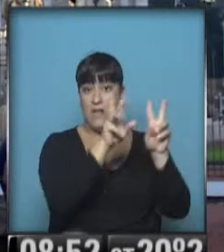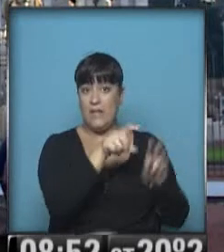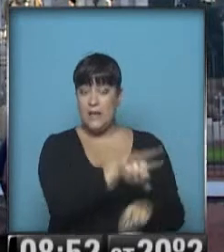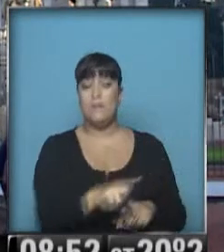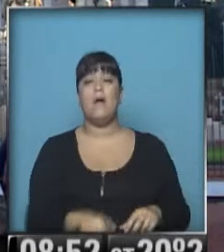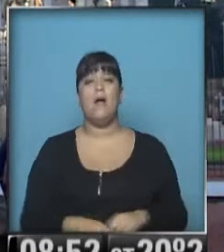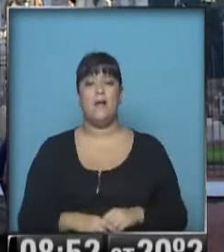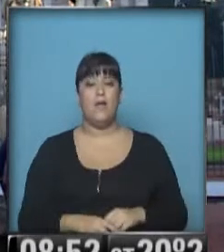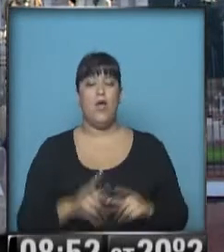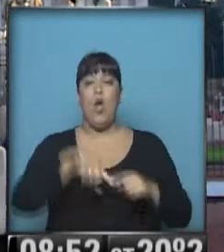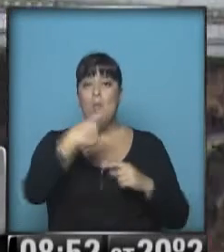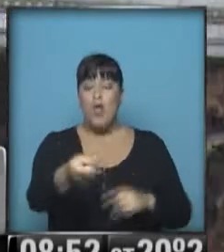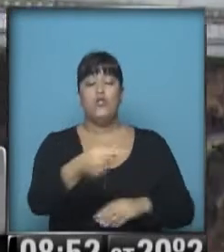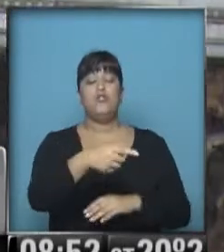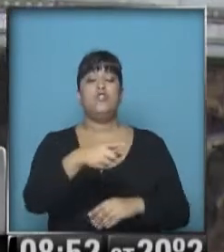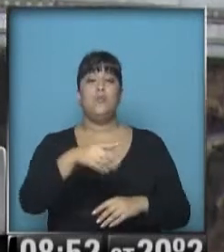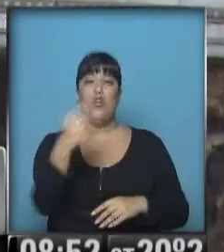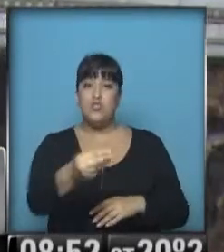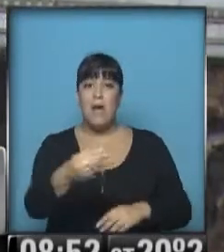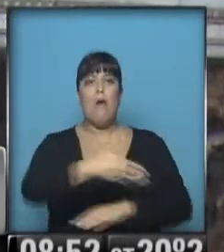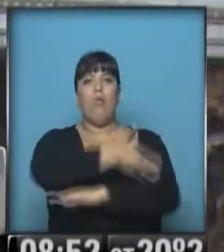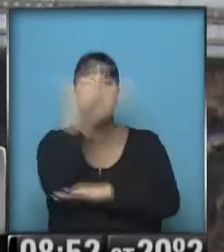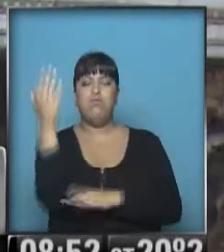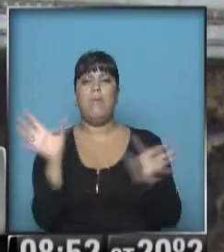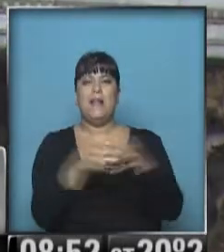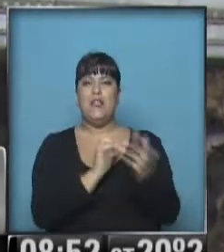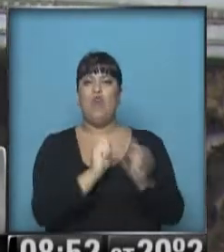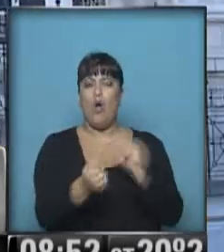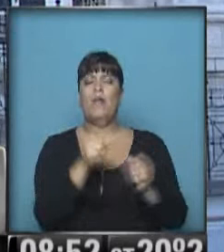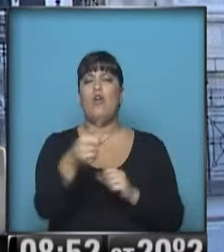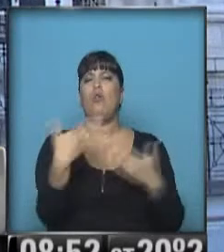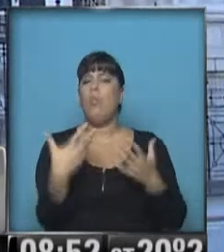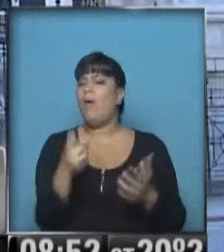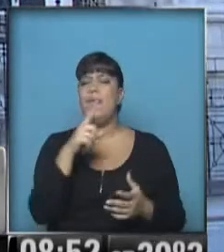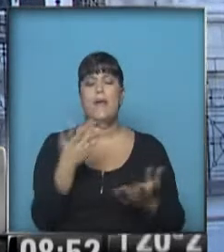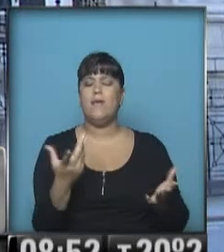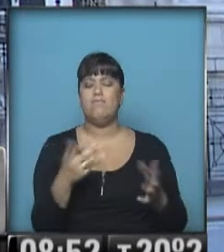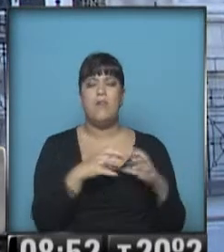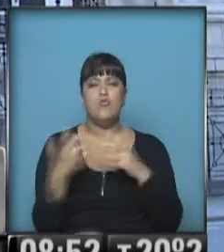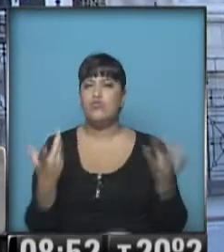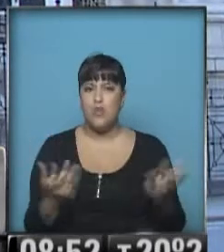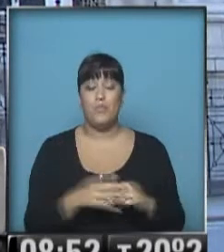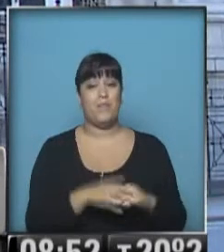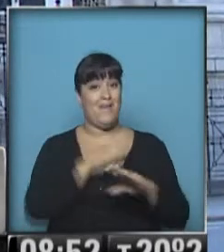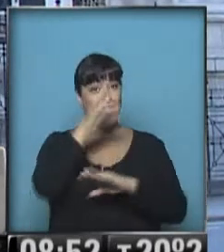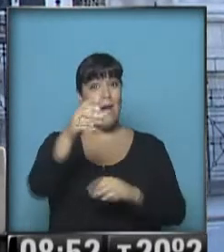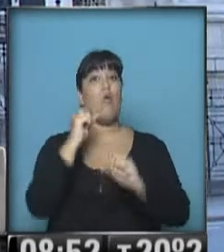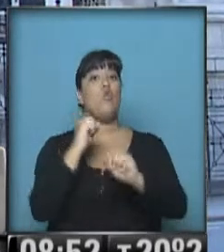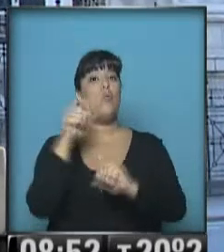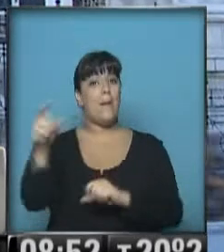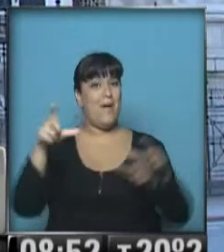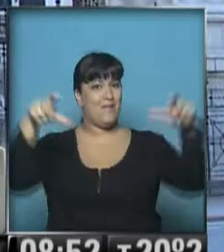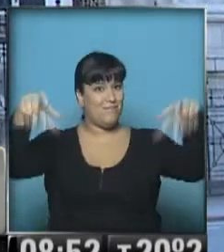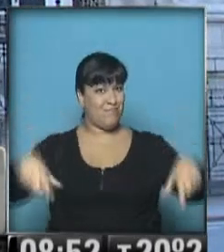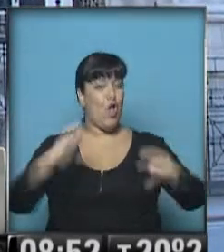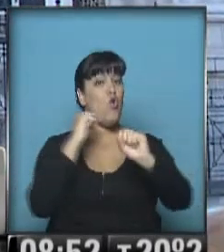congreso el próximo día sábado y cuáles son los objetivos qué es lo que puede salir de esta discusión si vamos al luna park un escenario mayor